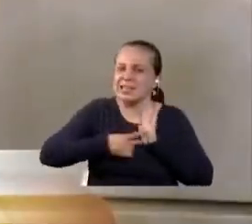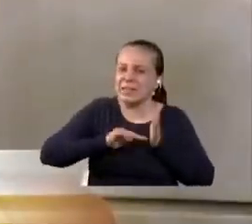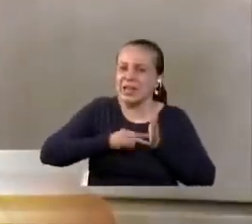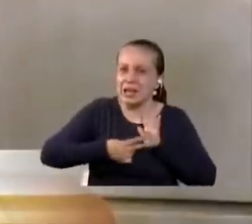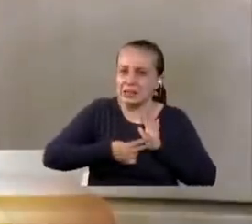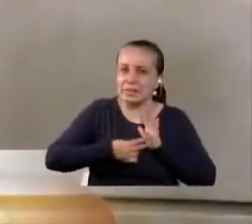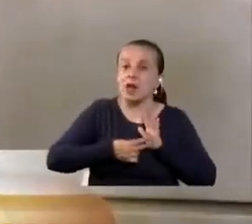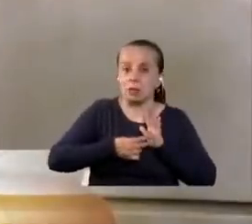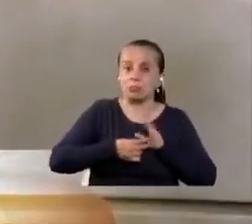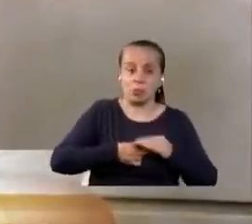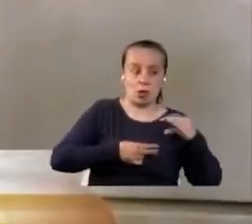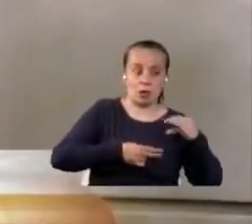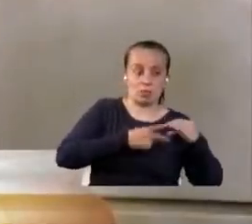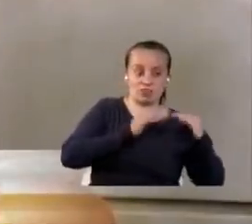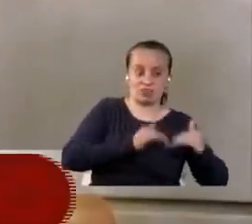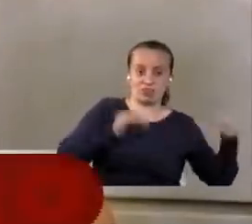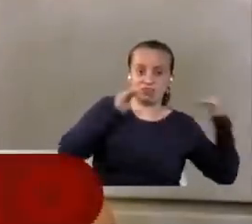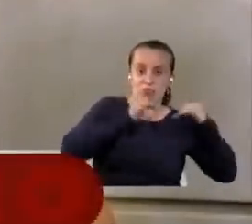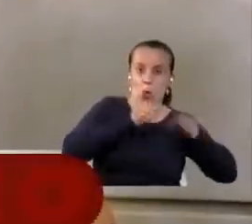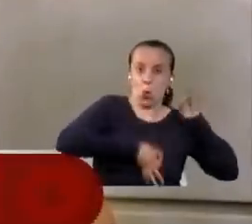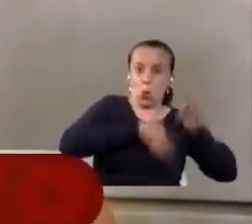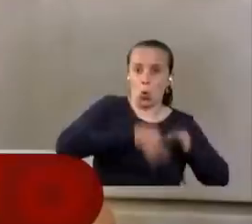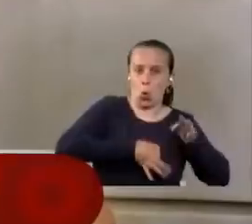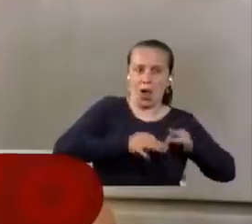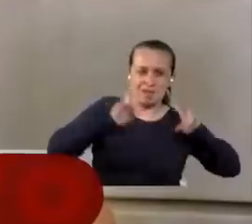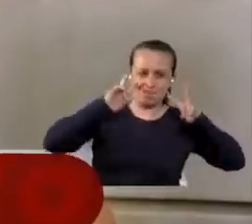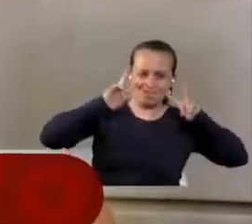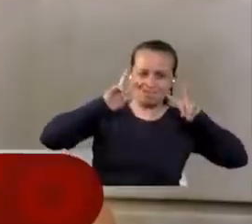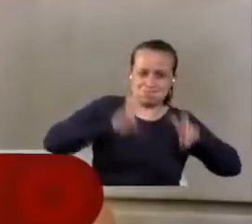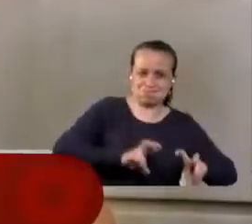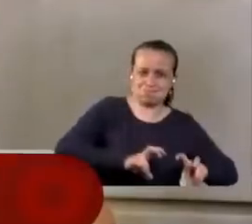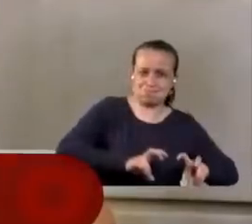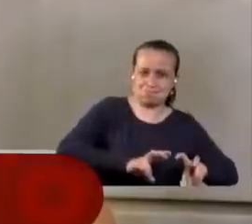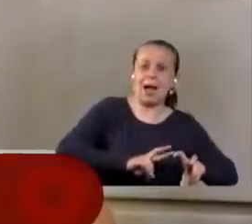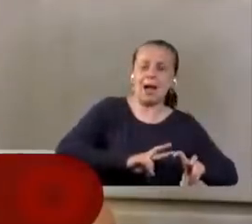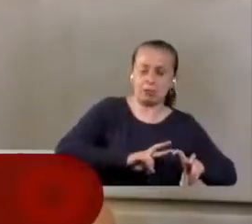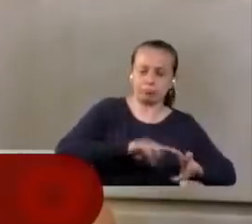de Justicia investigó a fondo